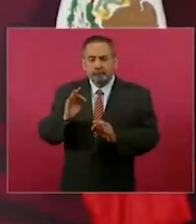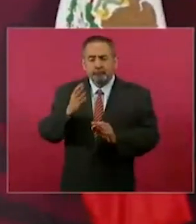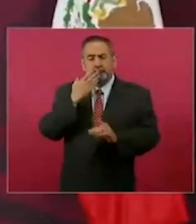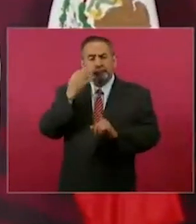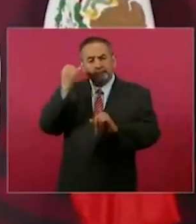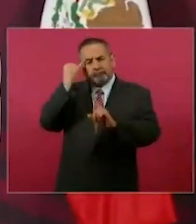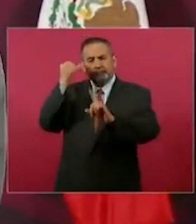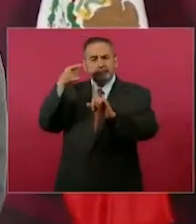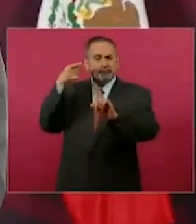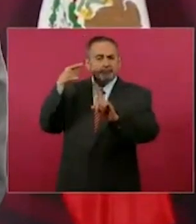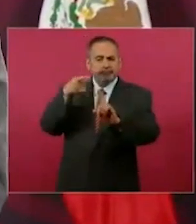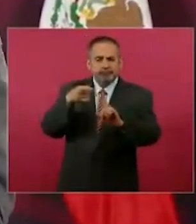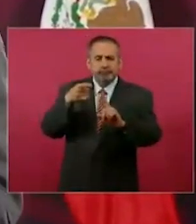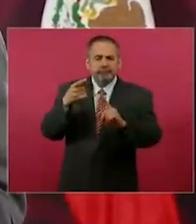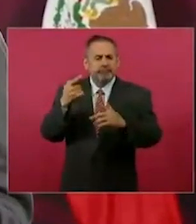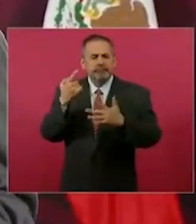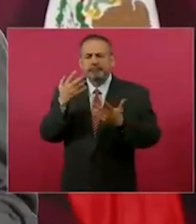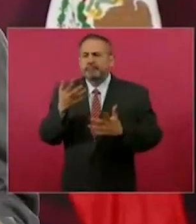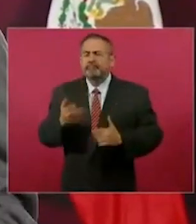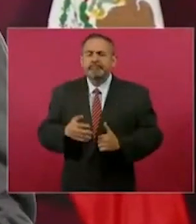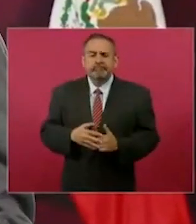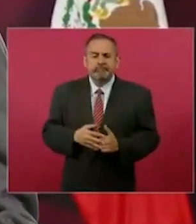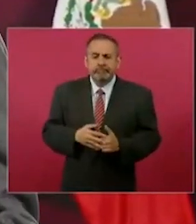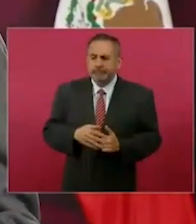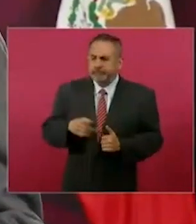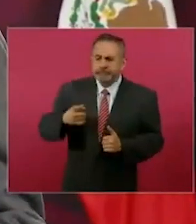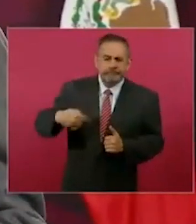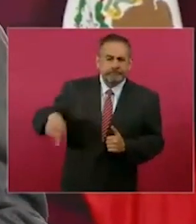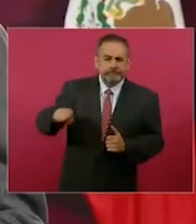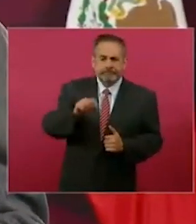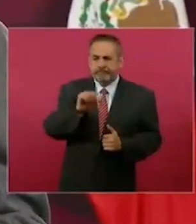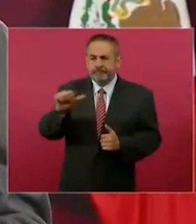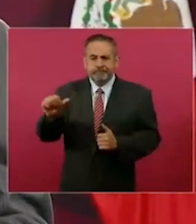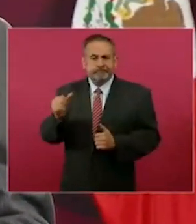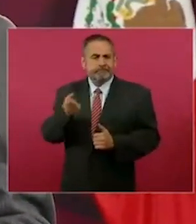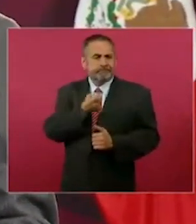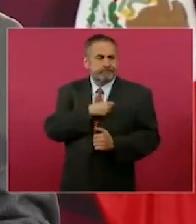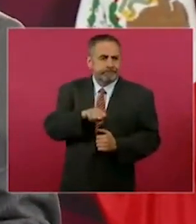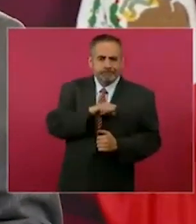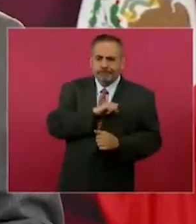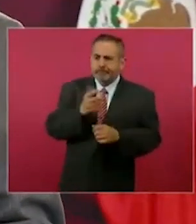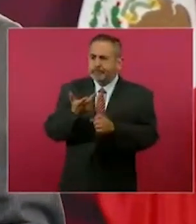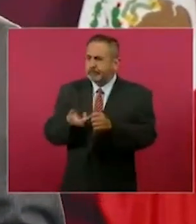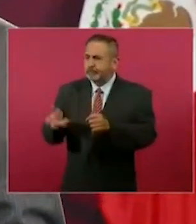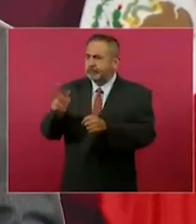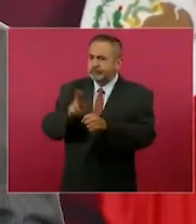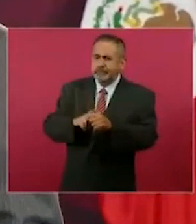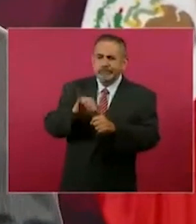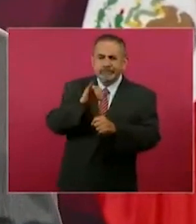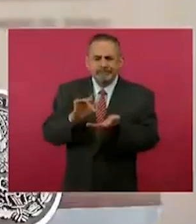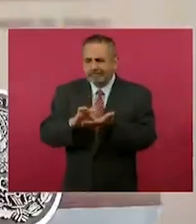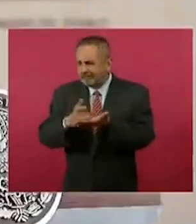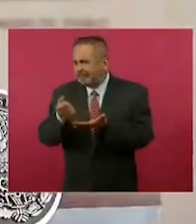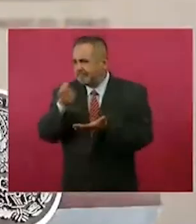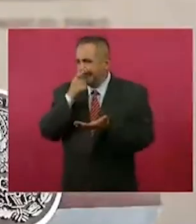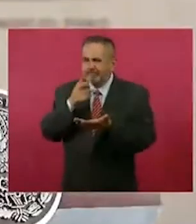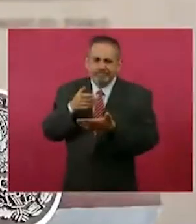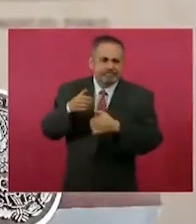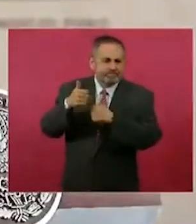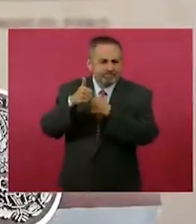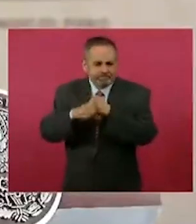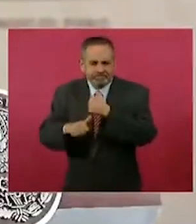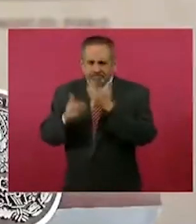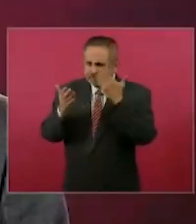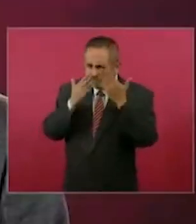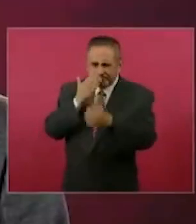a la suprema corte para preguntar los ministros por qué tanto dinero porque ese viola la Constitución y los ministros